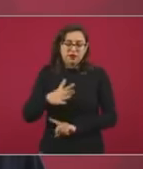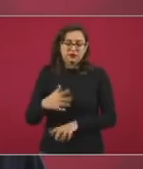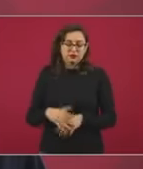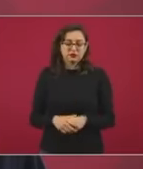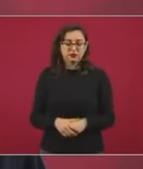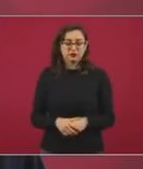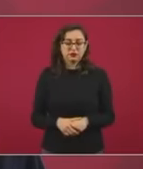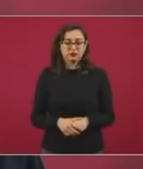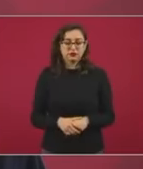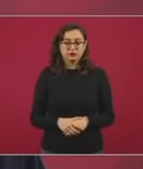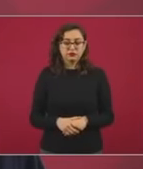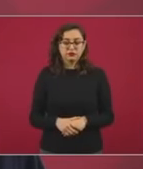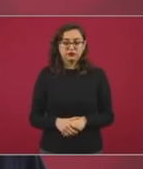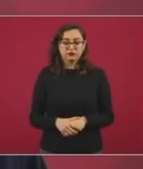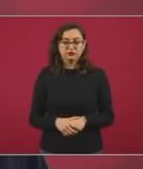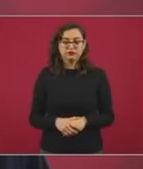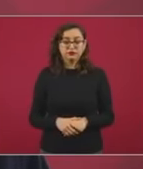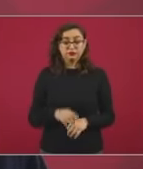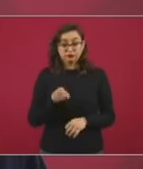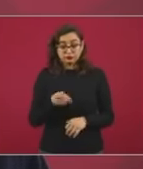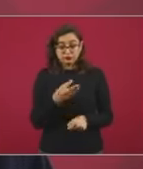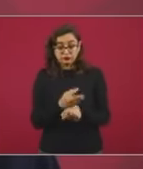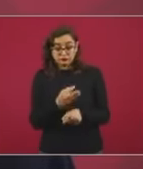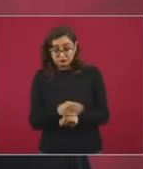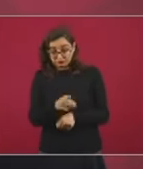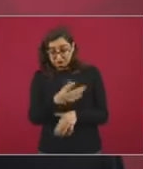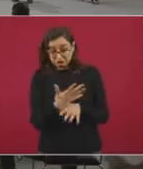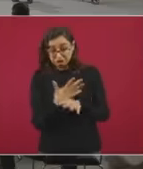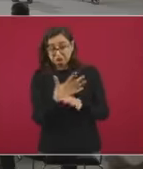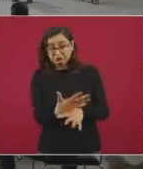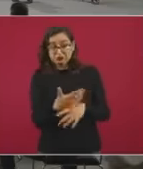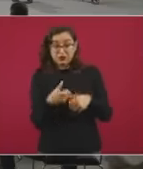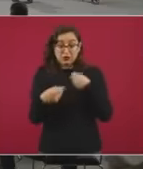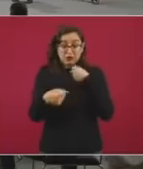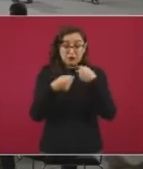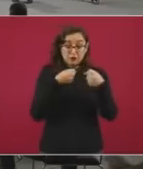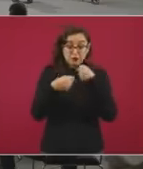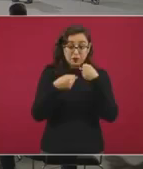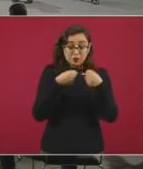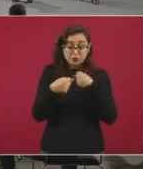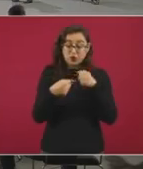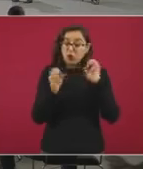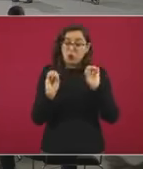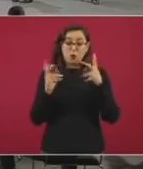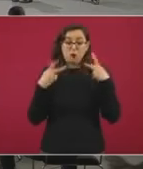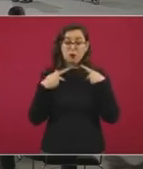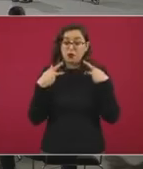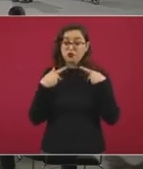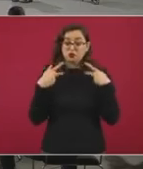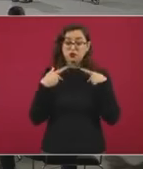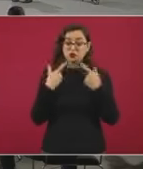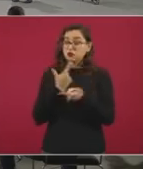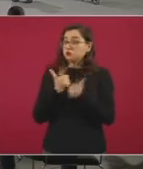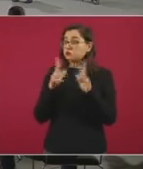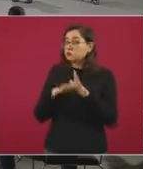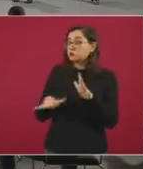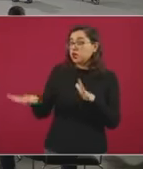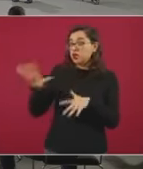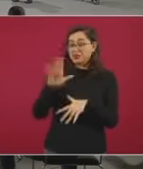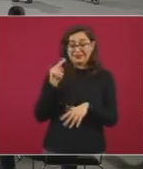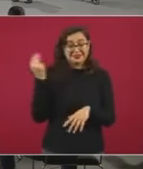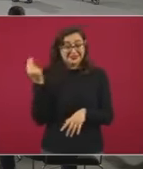casos. Entonces, si un periodista o cualquier ciudadano, cualquier persona requiere de